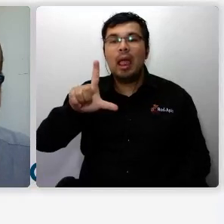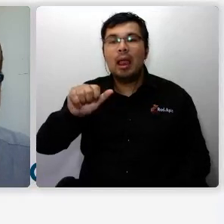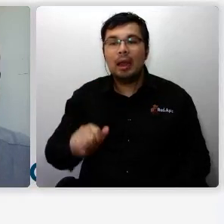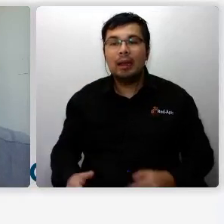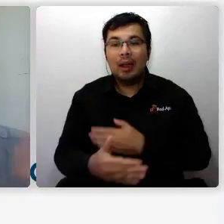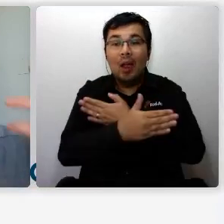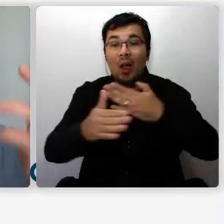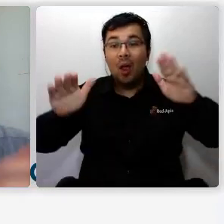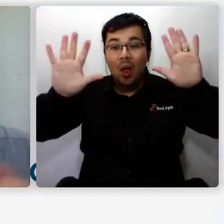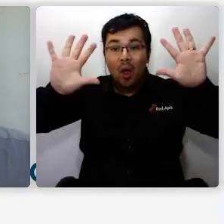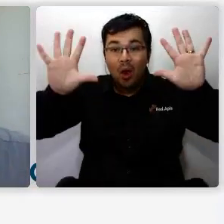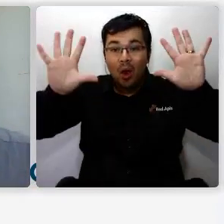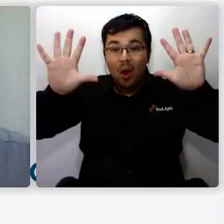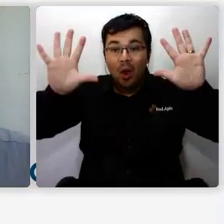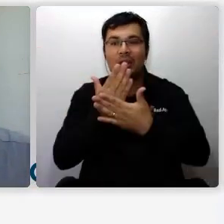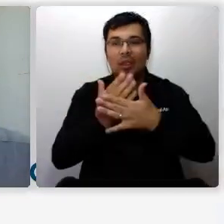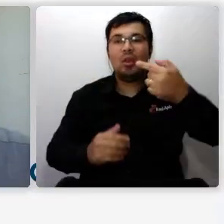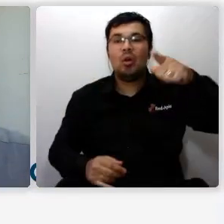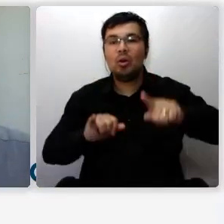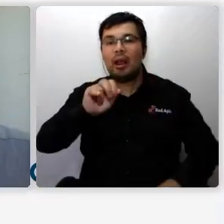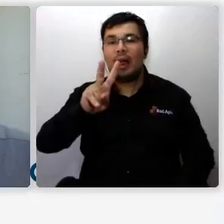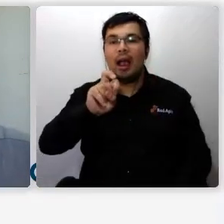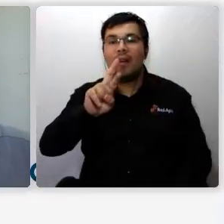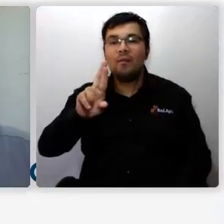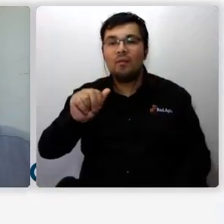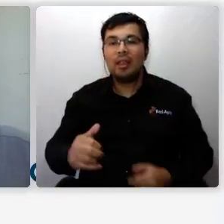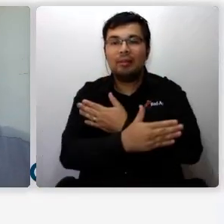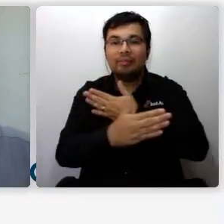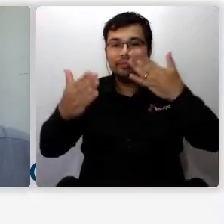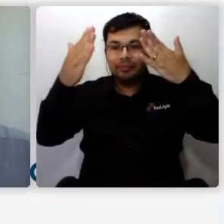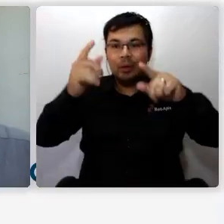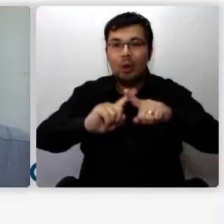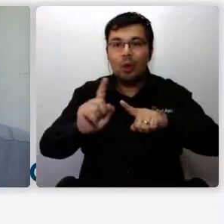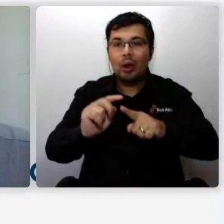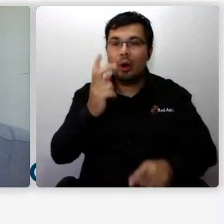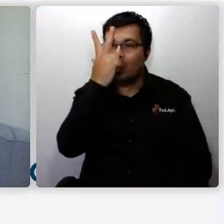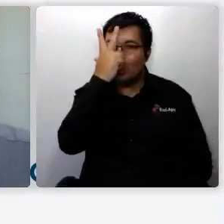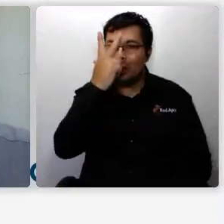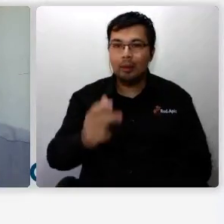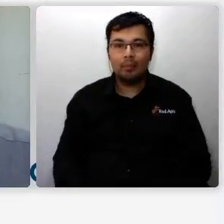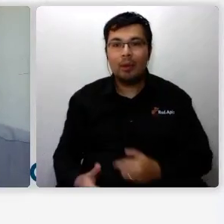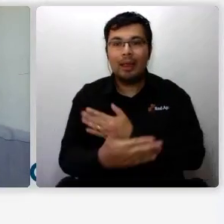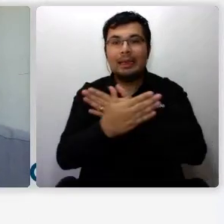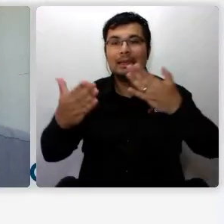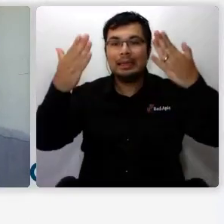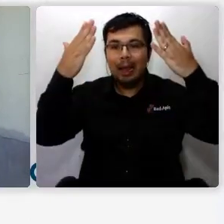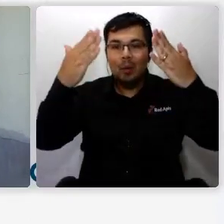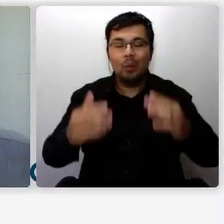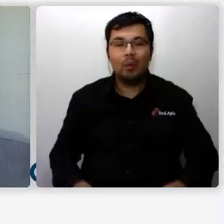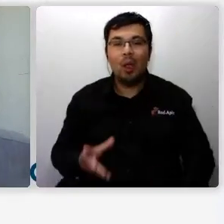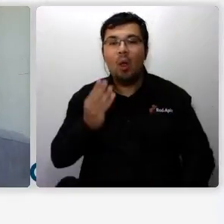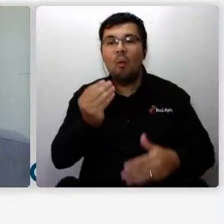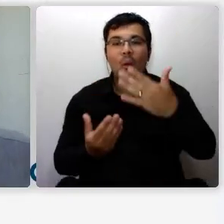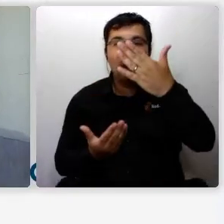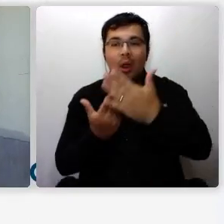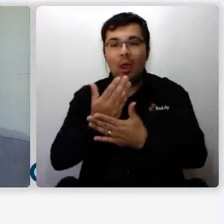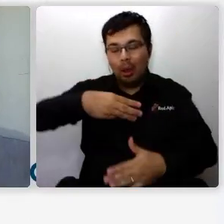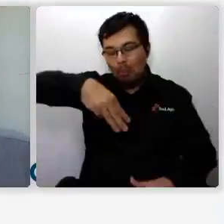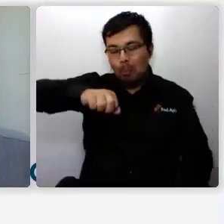por la información. Gracias a ti, Javier, por estar ahí. Desde Coquimbo nos saluda y nos dice: muy buenos días, Marcela